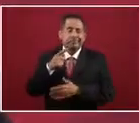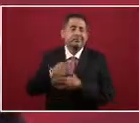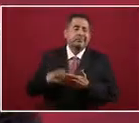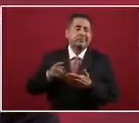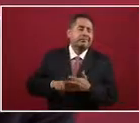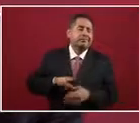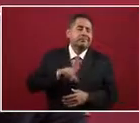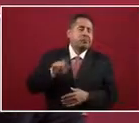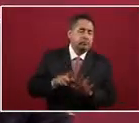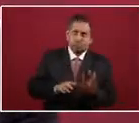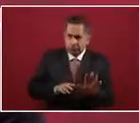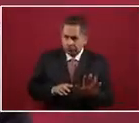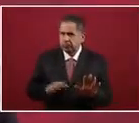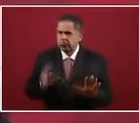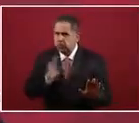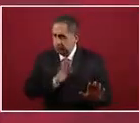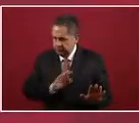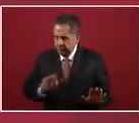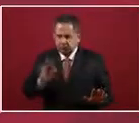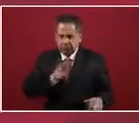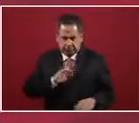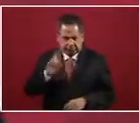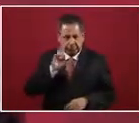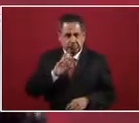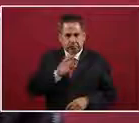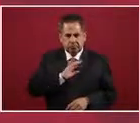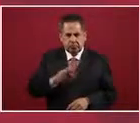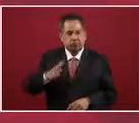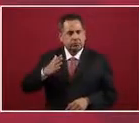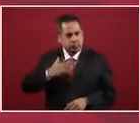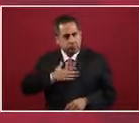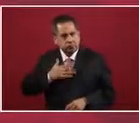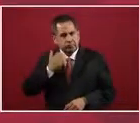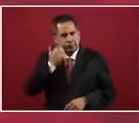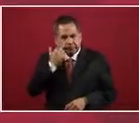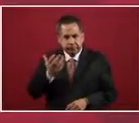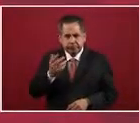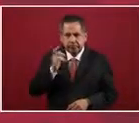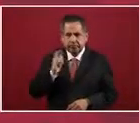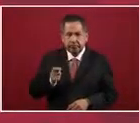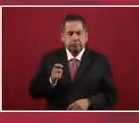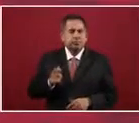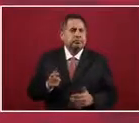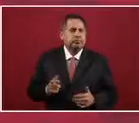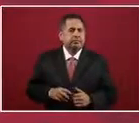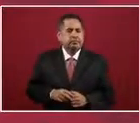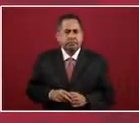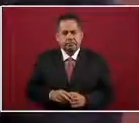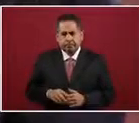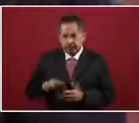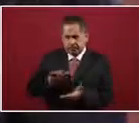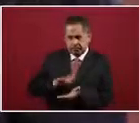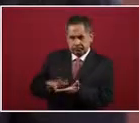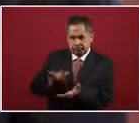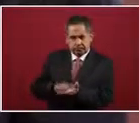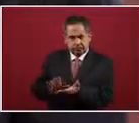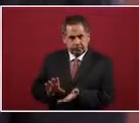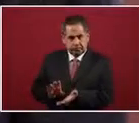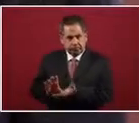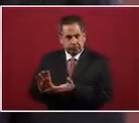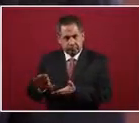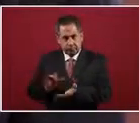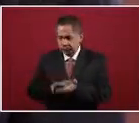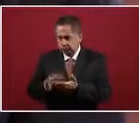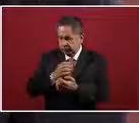porque yo quiero que se apoye